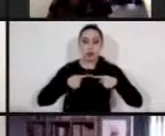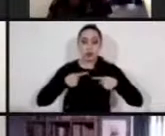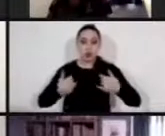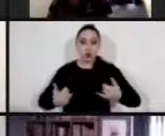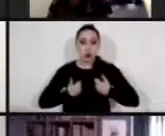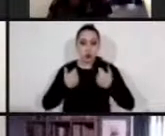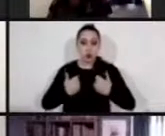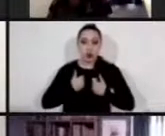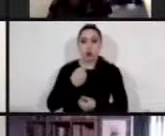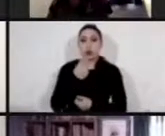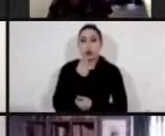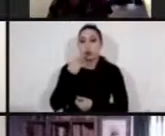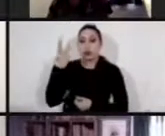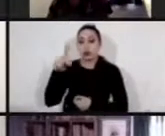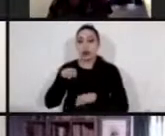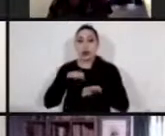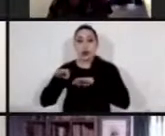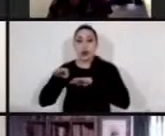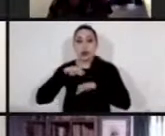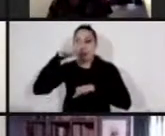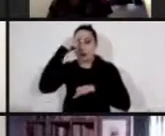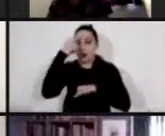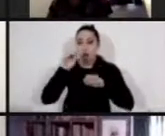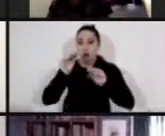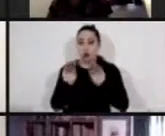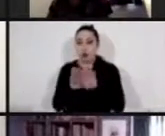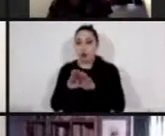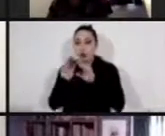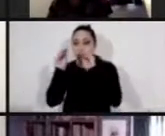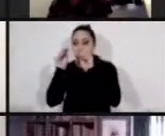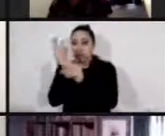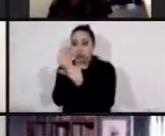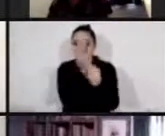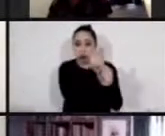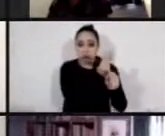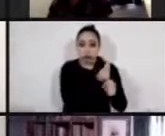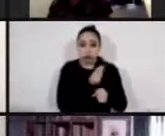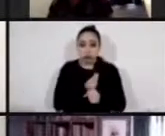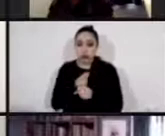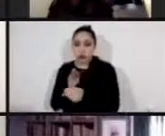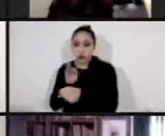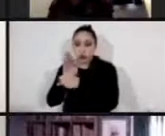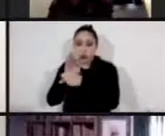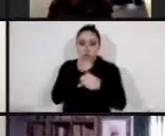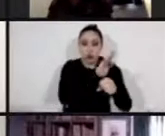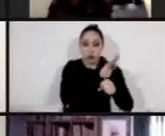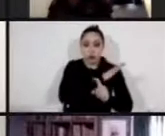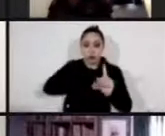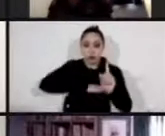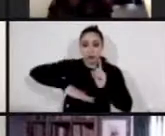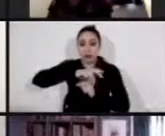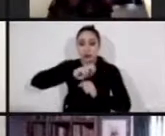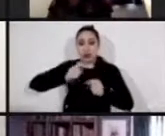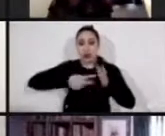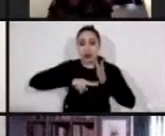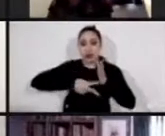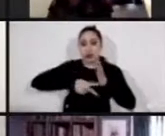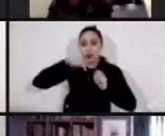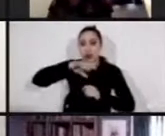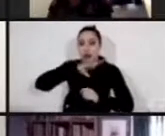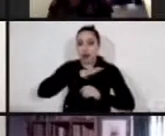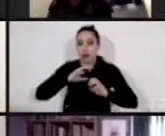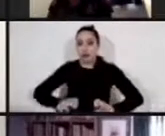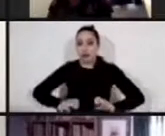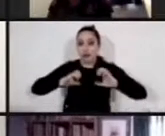al desarrollo de una cultura de recuperación, protección y conservación del patrimonio arquitectónico, ambiental